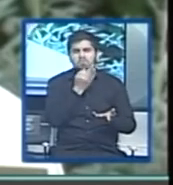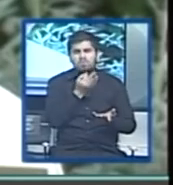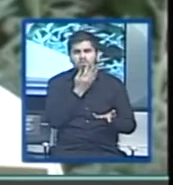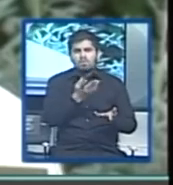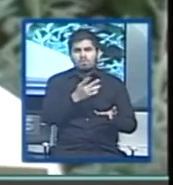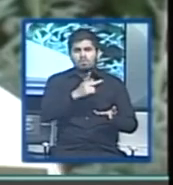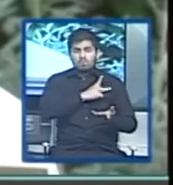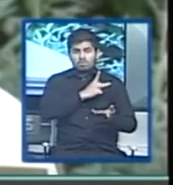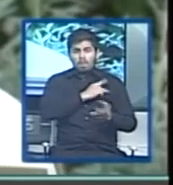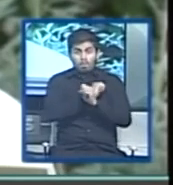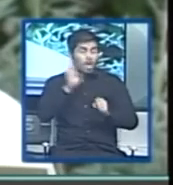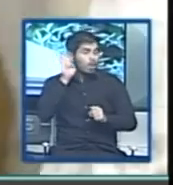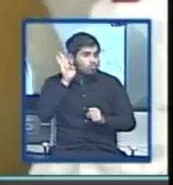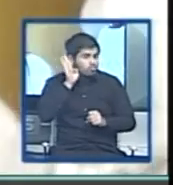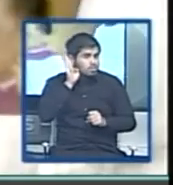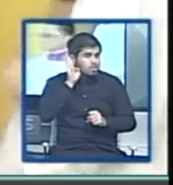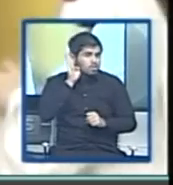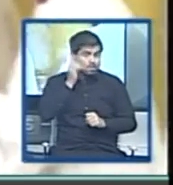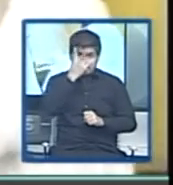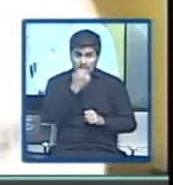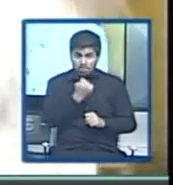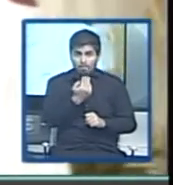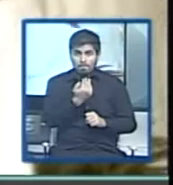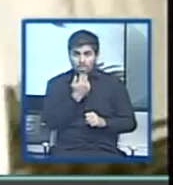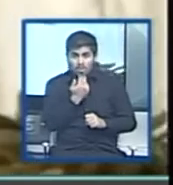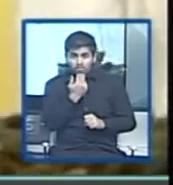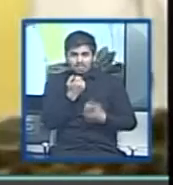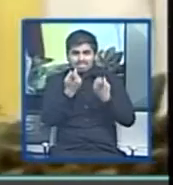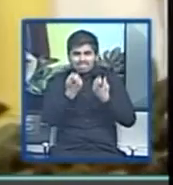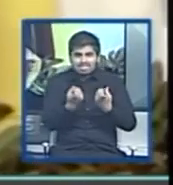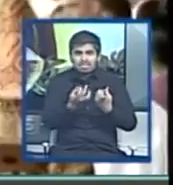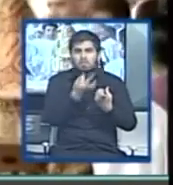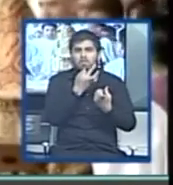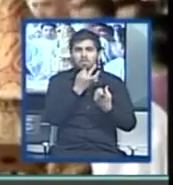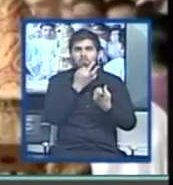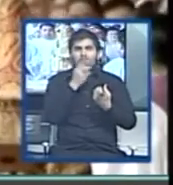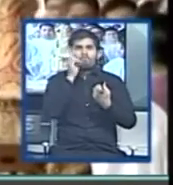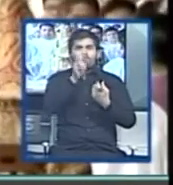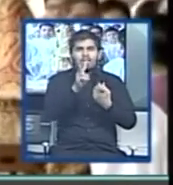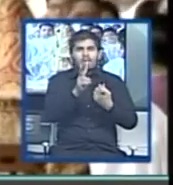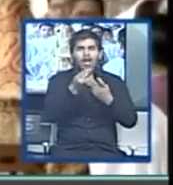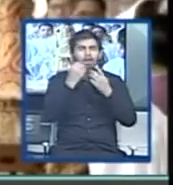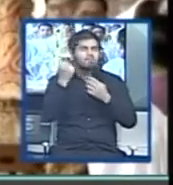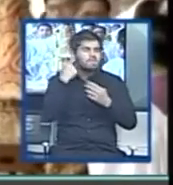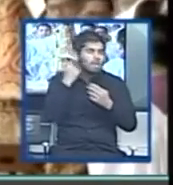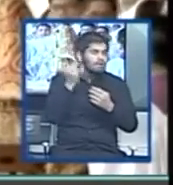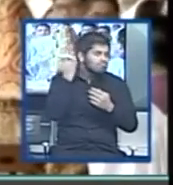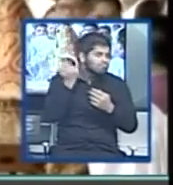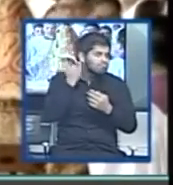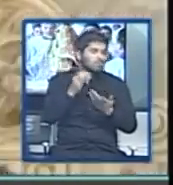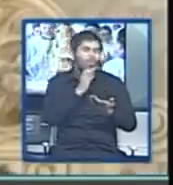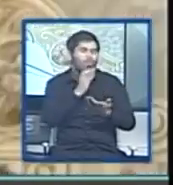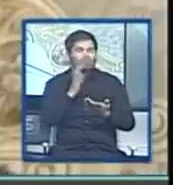más que la gente pueda escuchar, en algunos formatos debe tener audiodescripción de lo que está viendo, sucediendo. Entonces